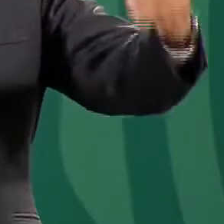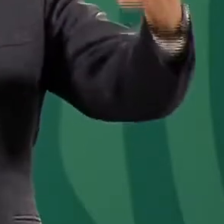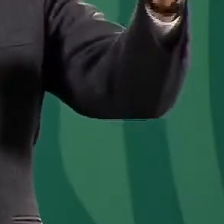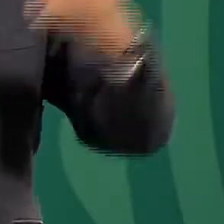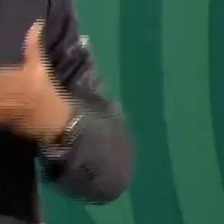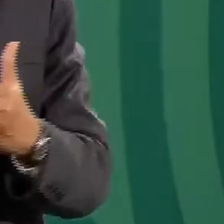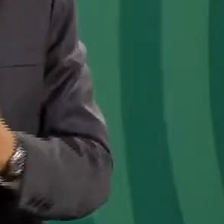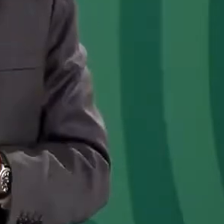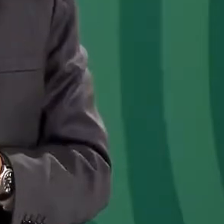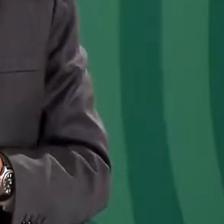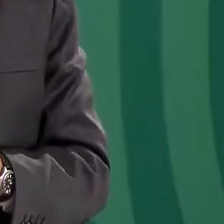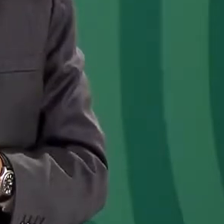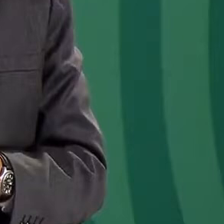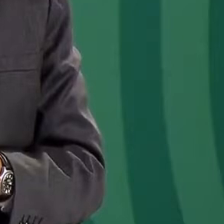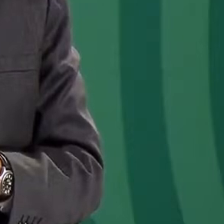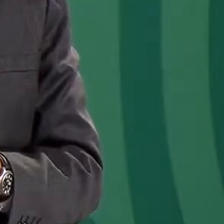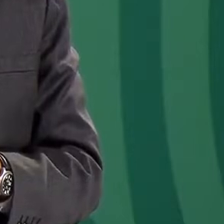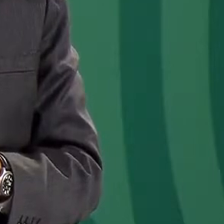brigadas y